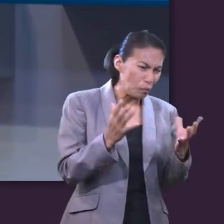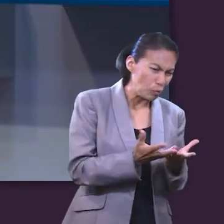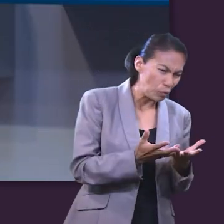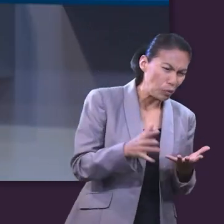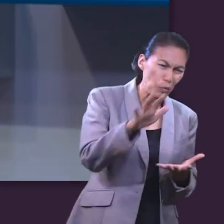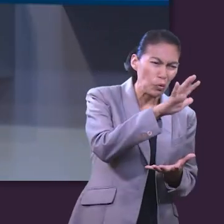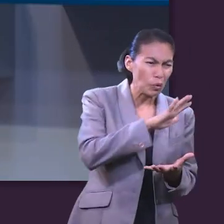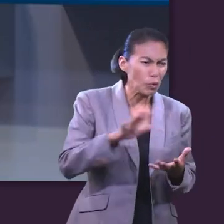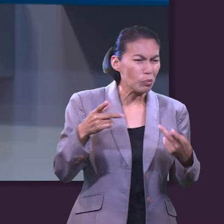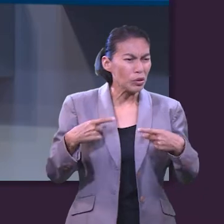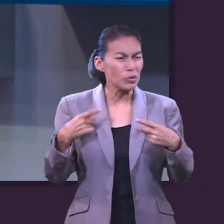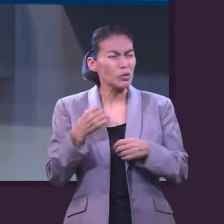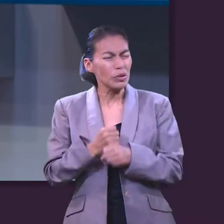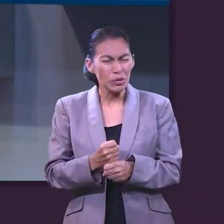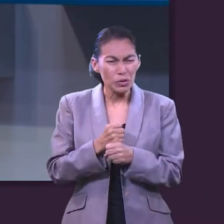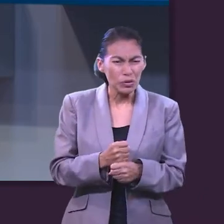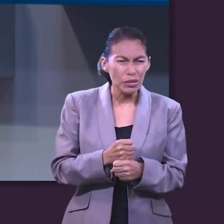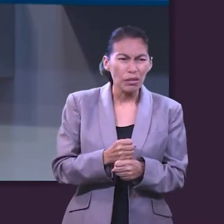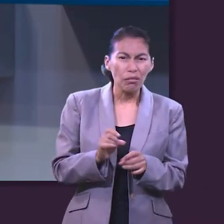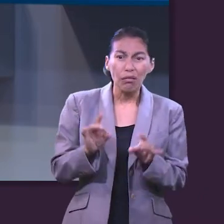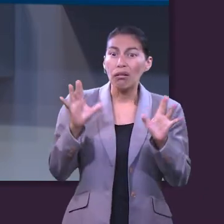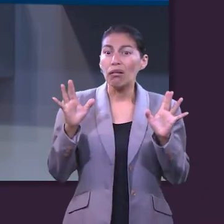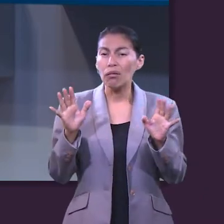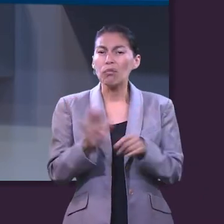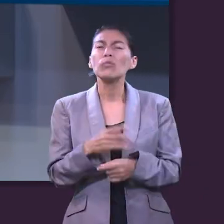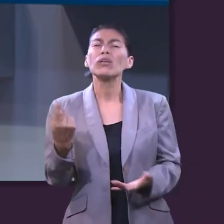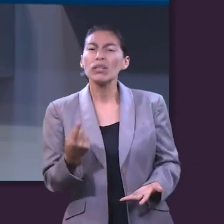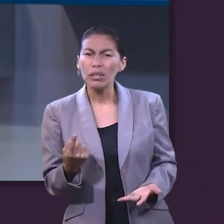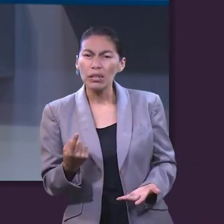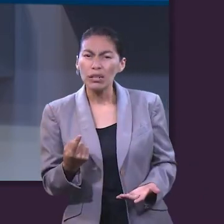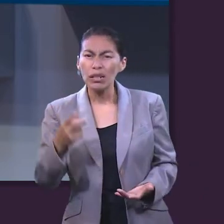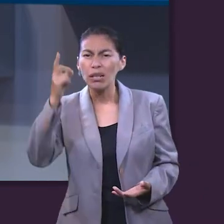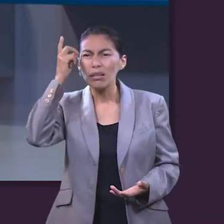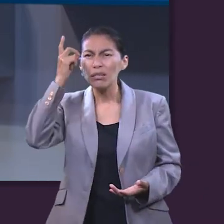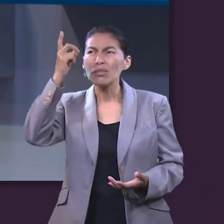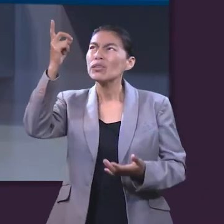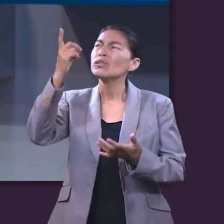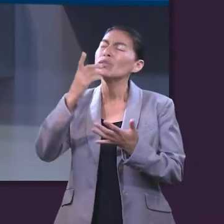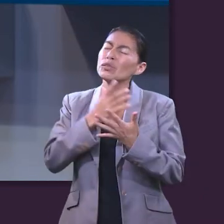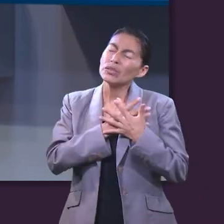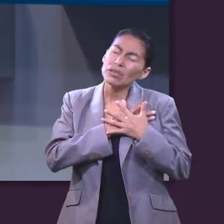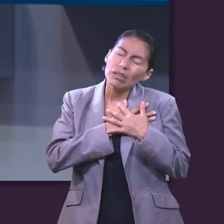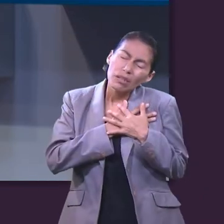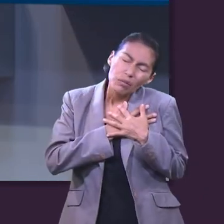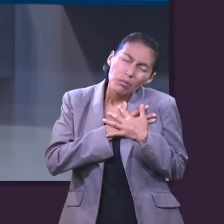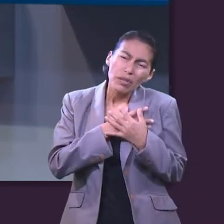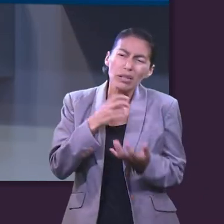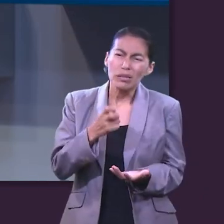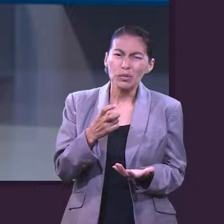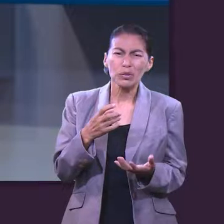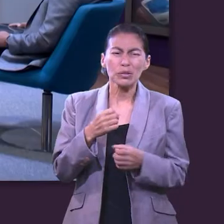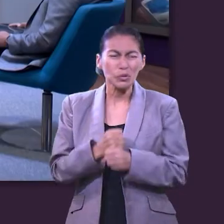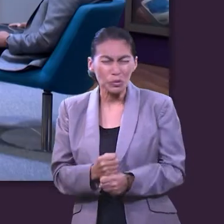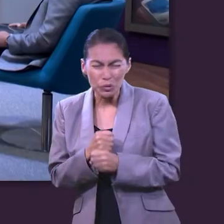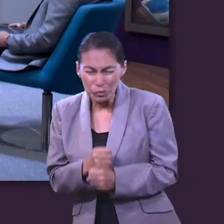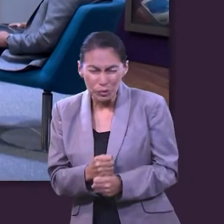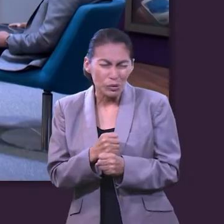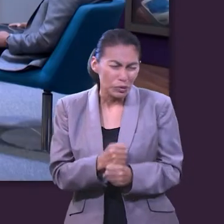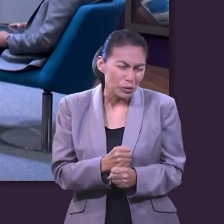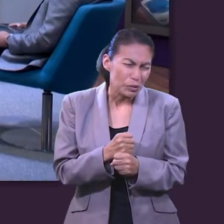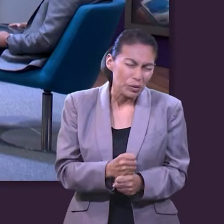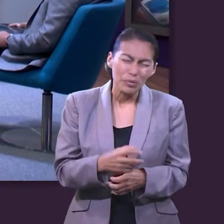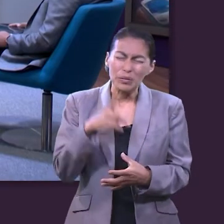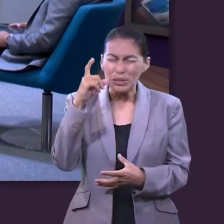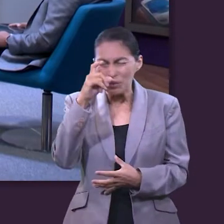hay dolor en este mundo? ¿Por qué hay sufrimiento? ¿Quién se lo inventó? ¿No? Si Dios nos ama, ¿por qué tenemos que pasar por tanto